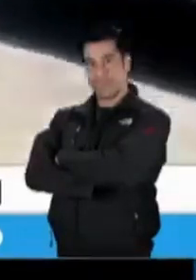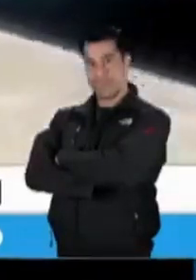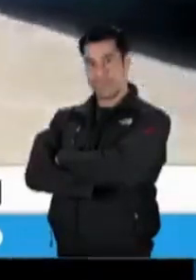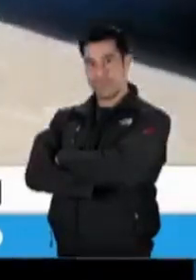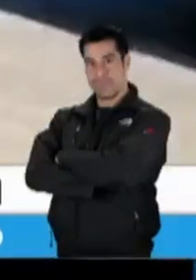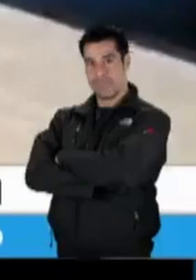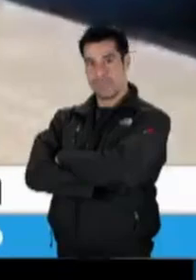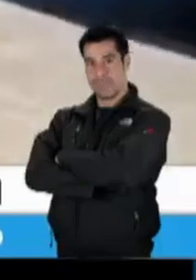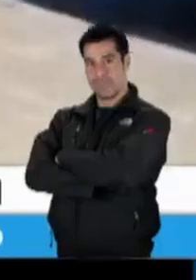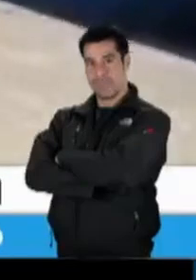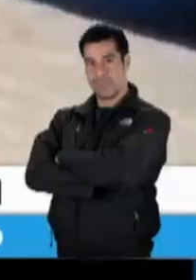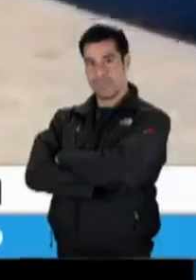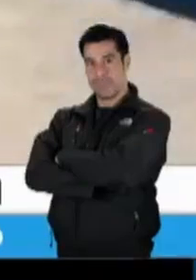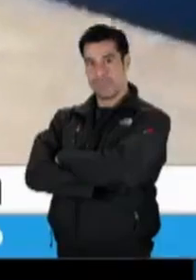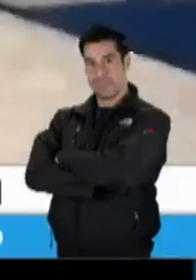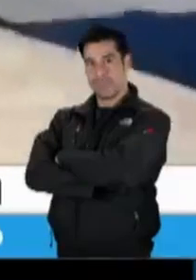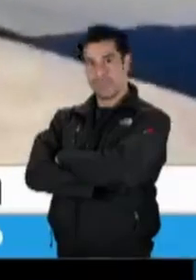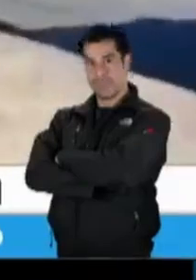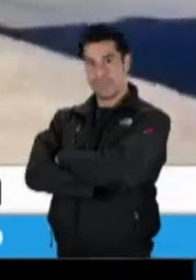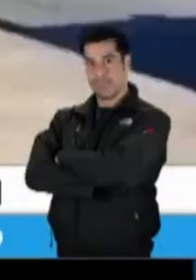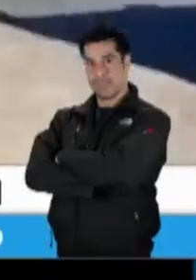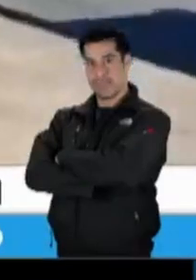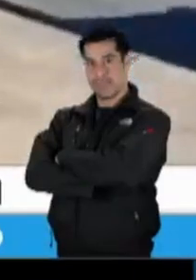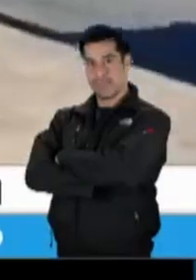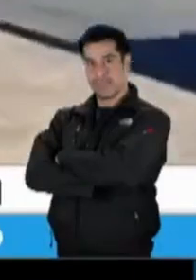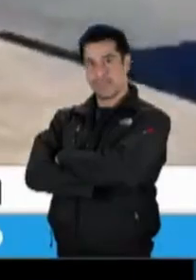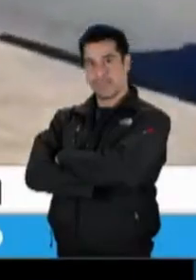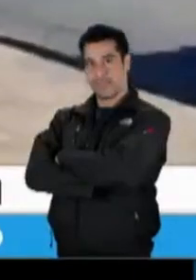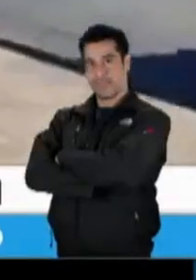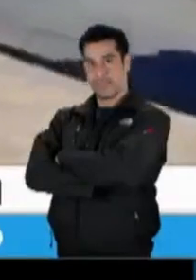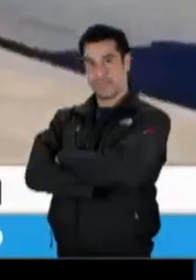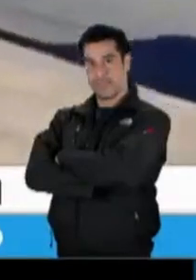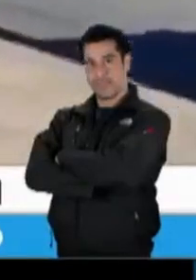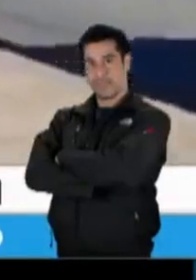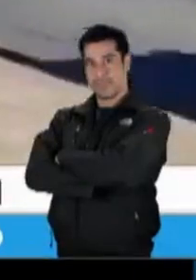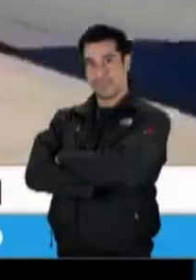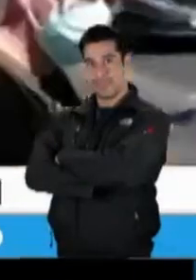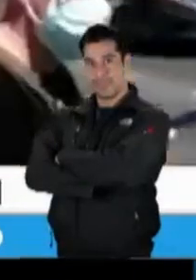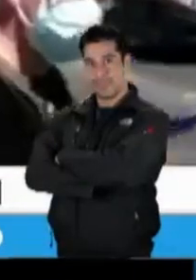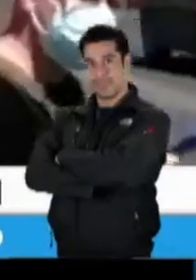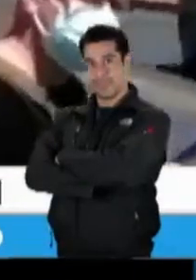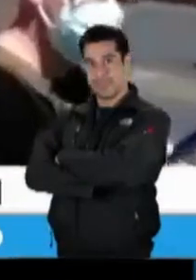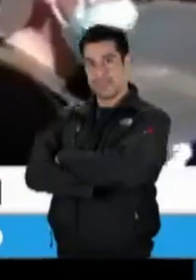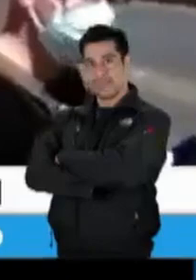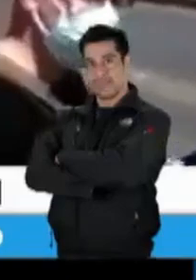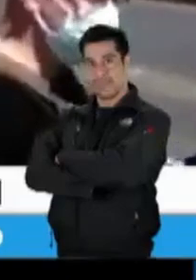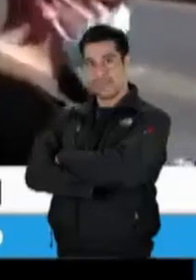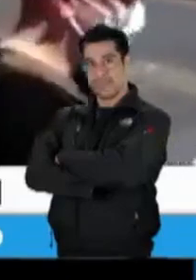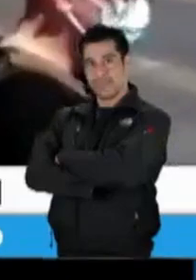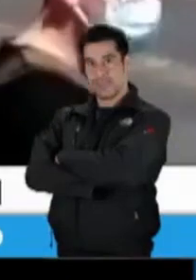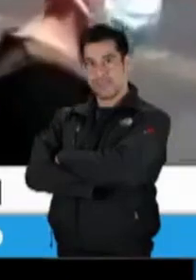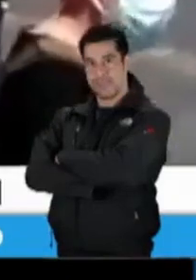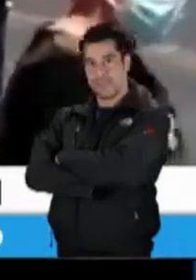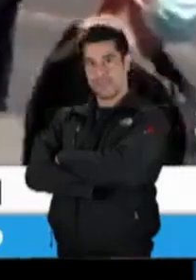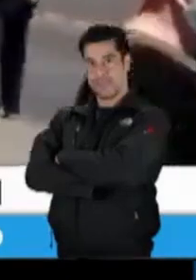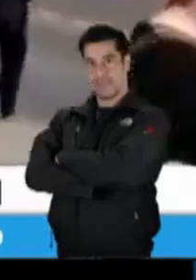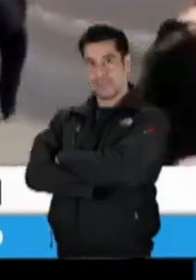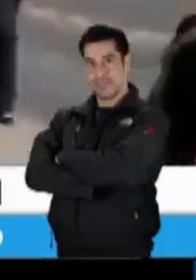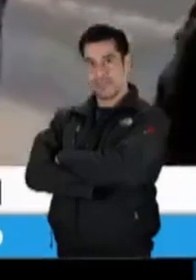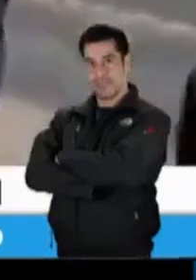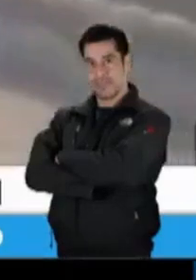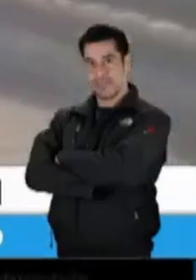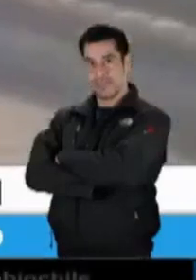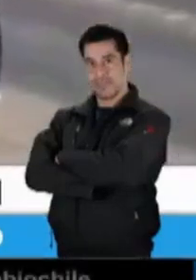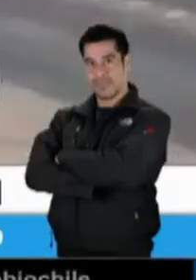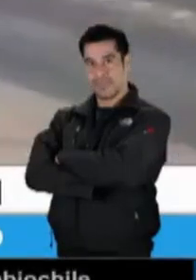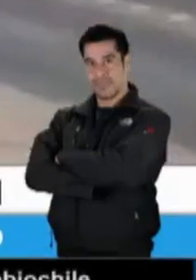un centenar de disparos, ocurren a diario. De hecho, están tan acostumbrados que lo confunden, dicen, con fuegos de artificio. Estuvimos hablando con